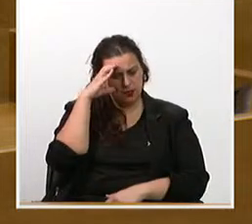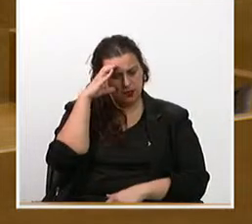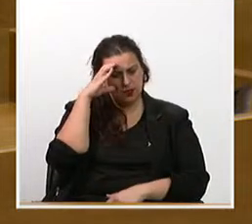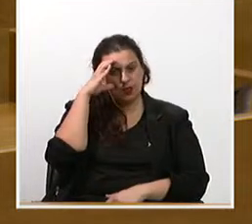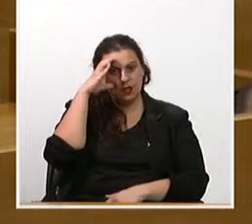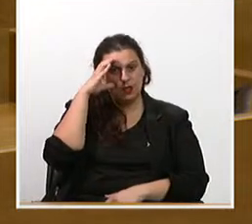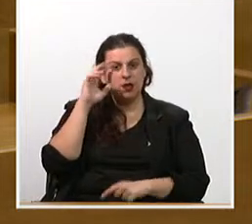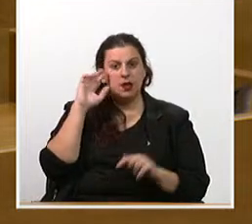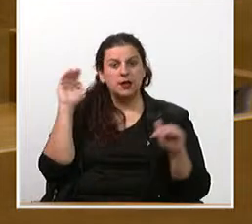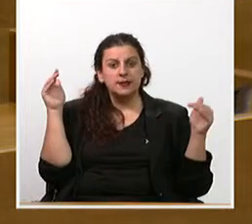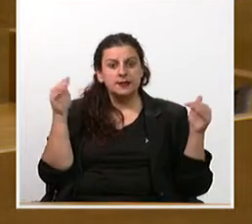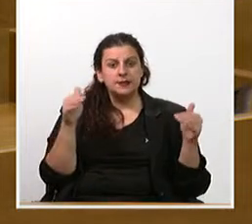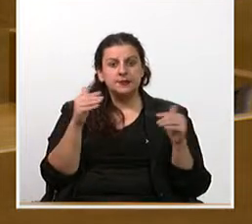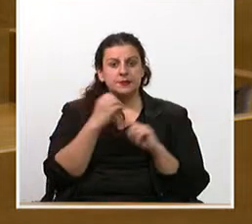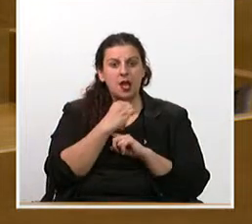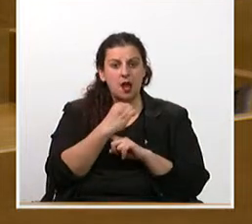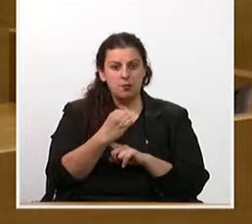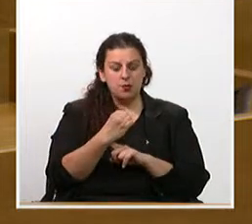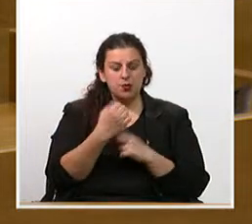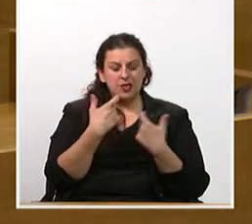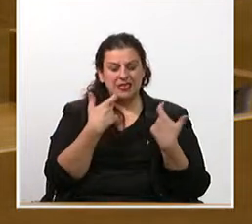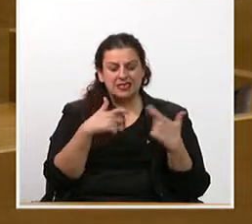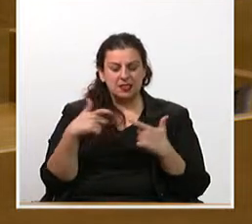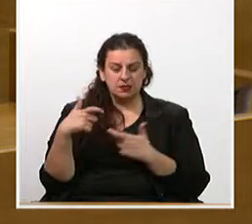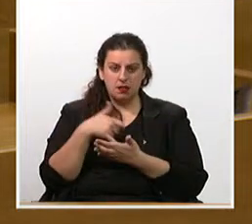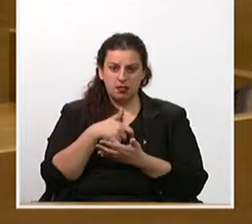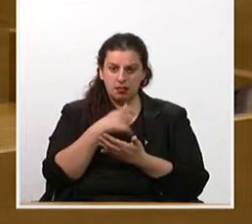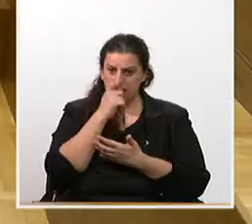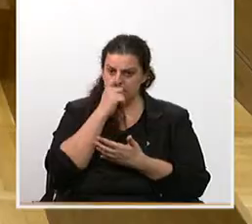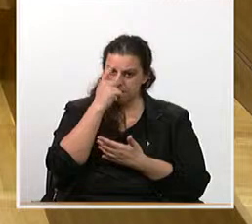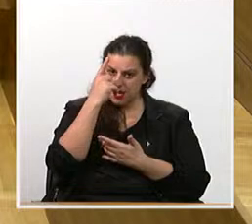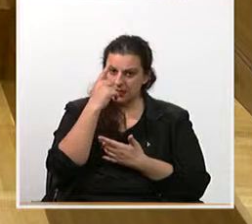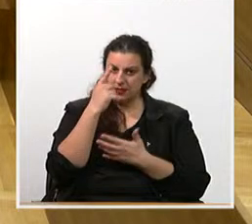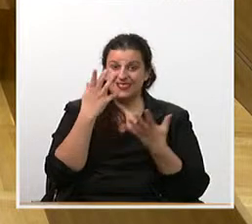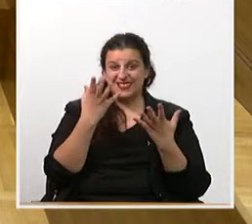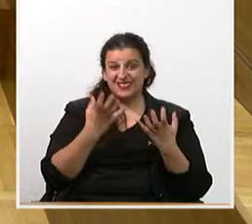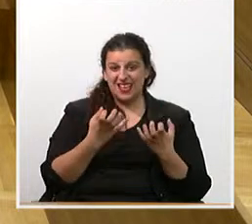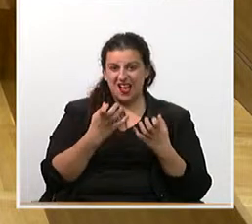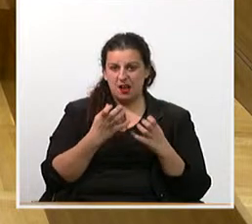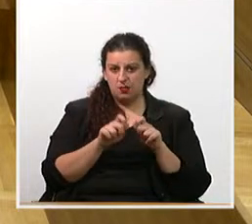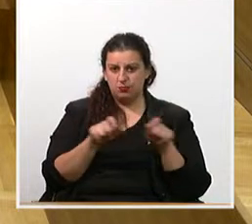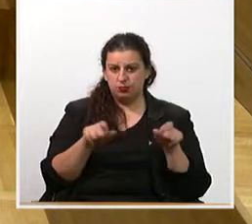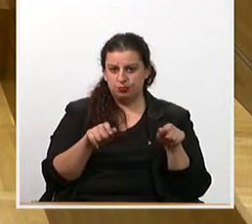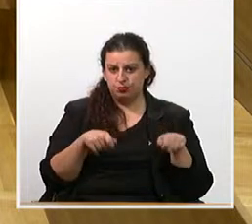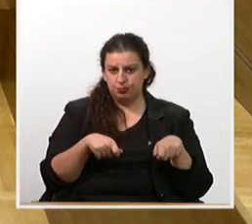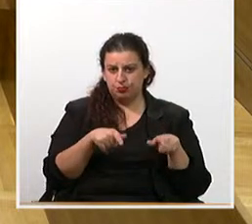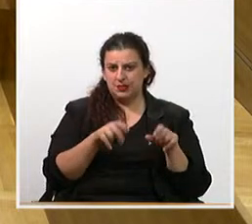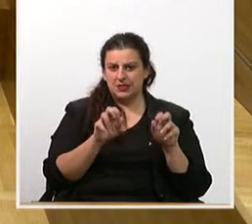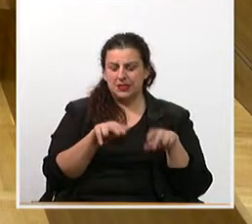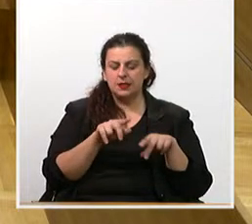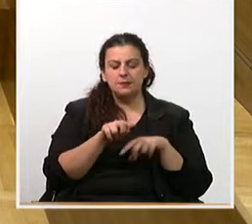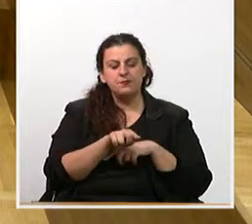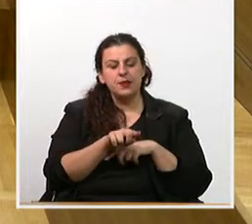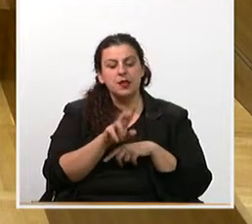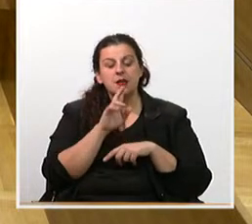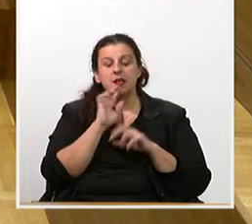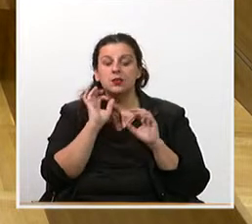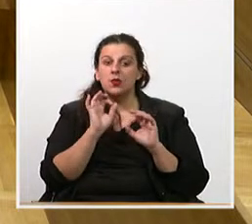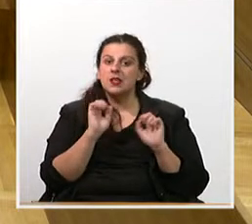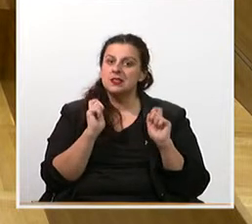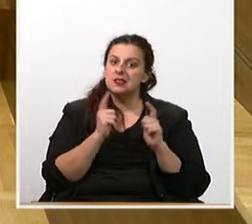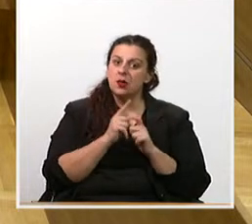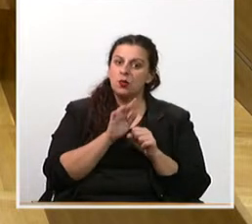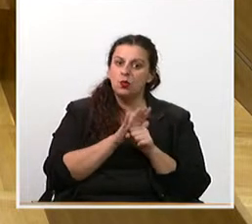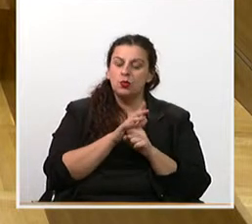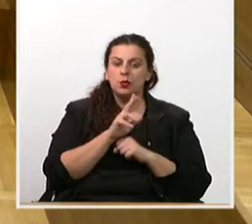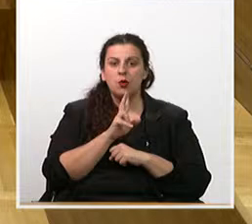focalizado nuestro apoyo a los sectores más vulnerables los del secano así hemos aumentado las ayudas del seguro de cultivos tan significativos como el